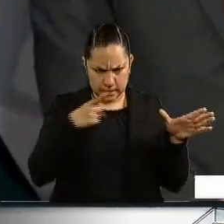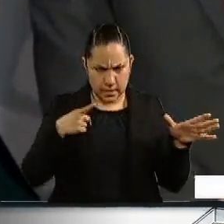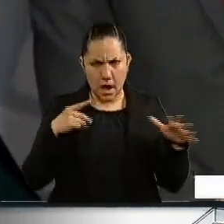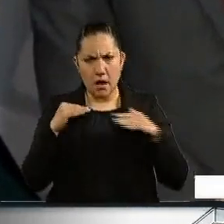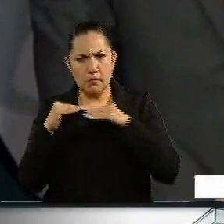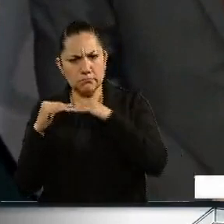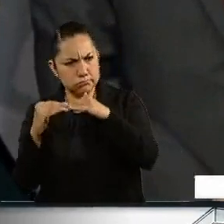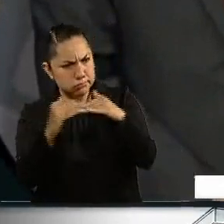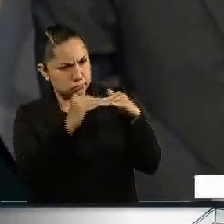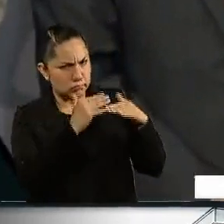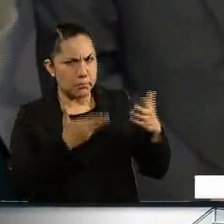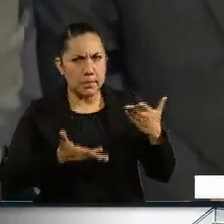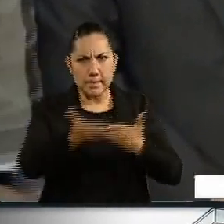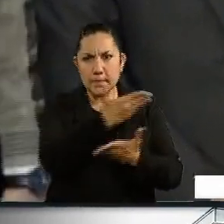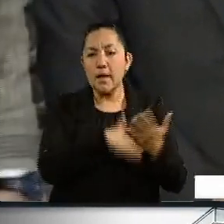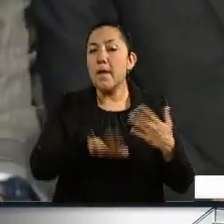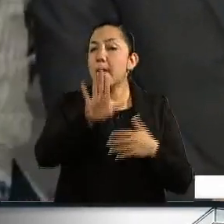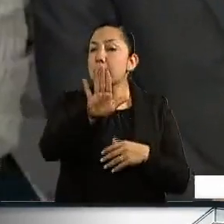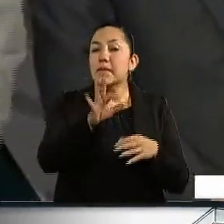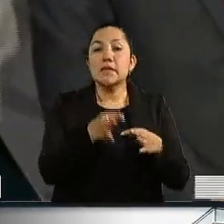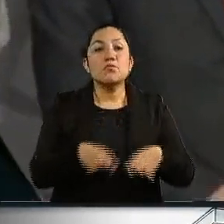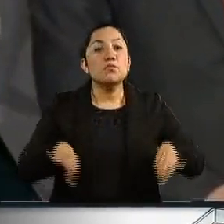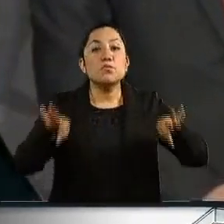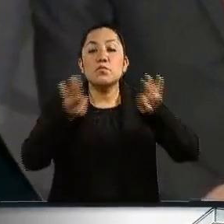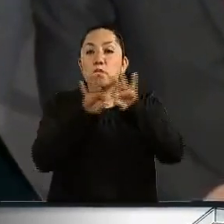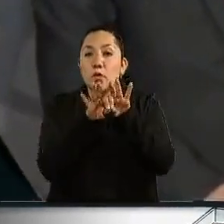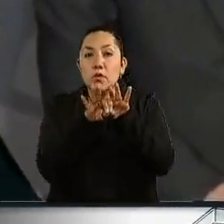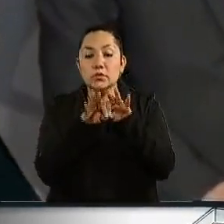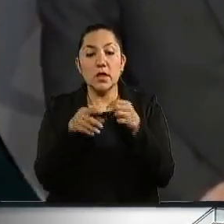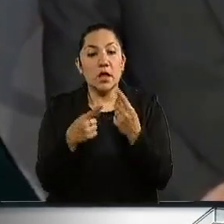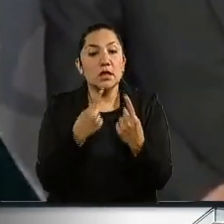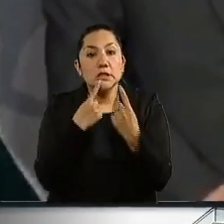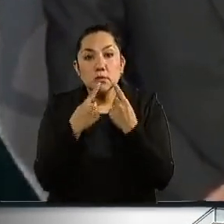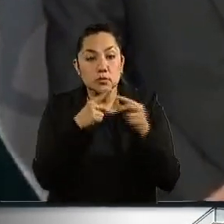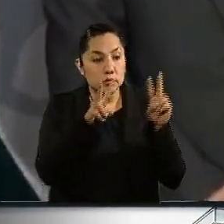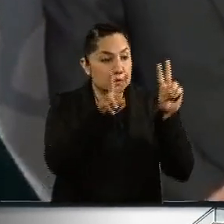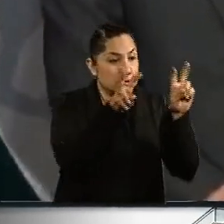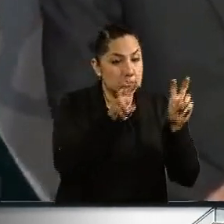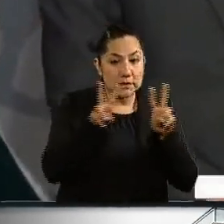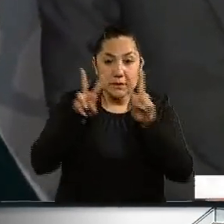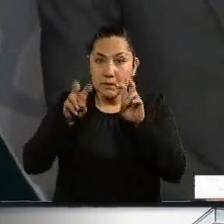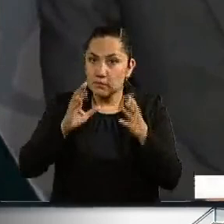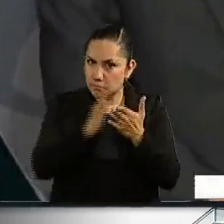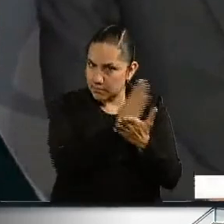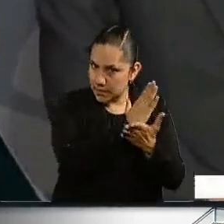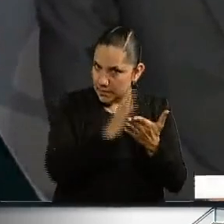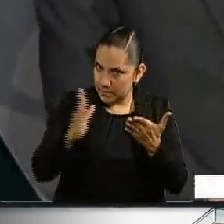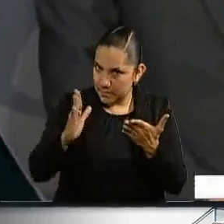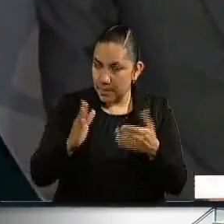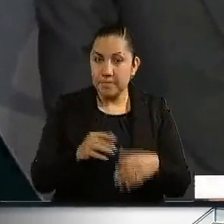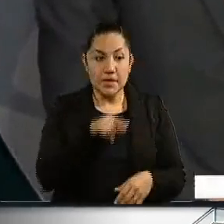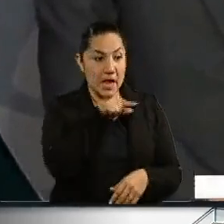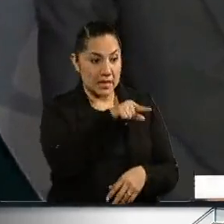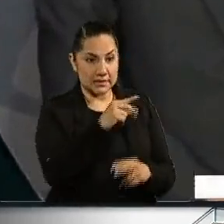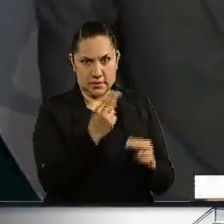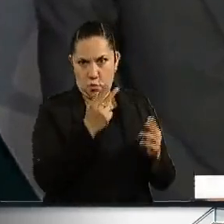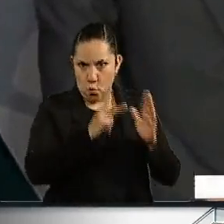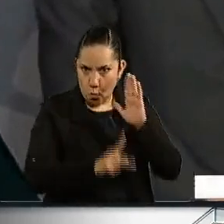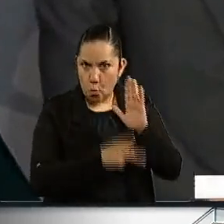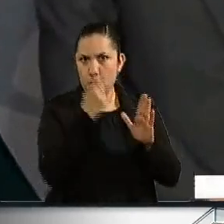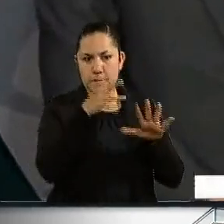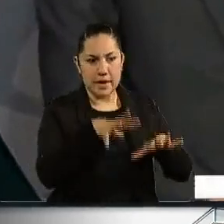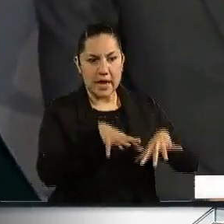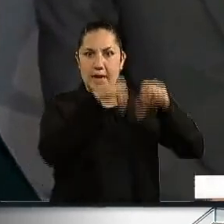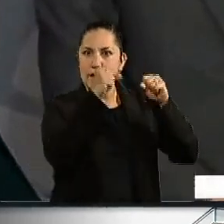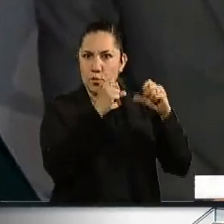muy importante separar la discusión y que no confundamos lo que tiene que ver con recuperar la categoría 1 con